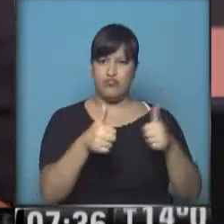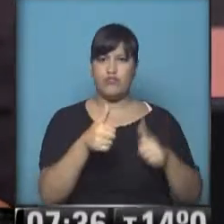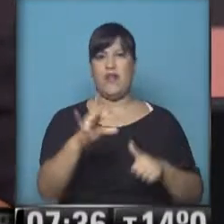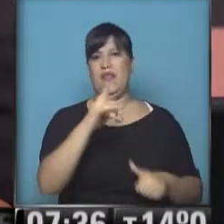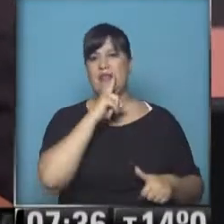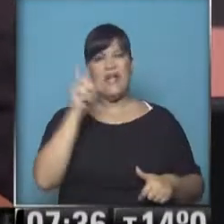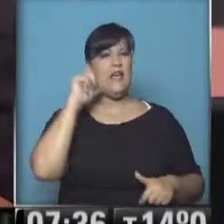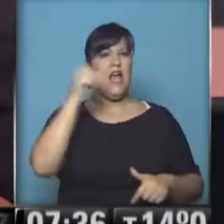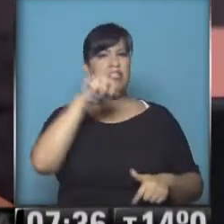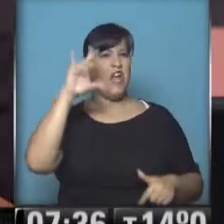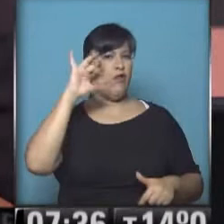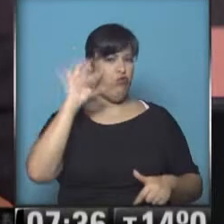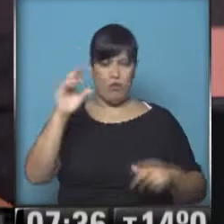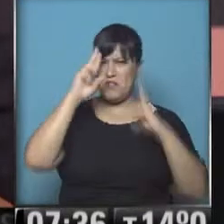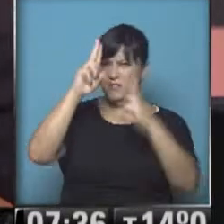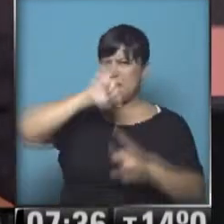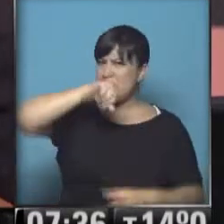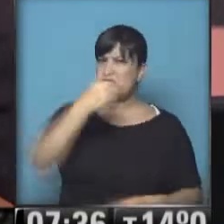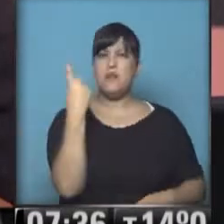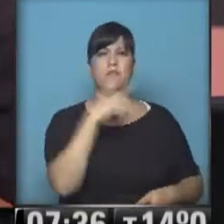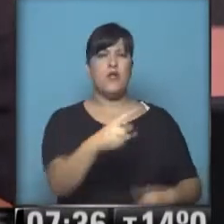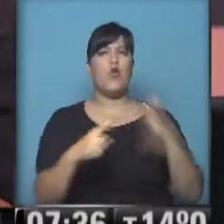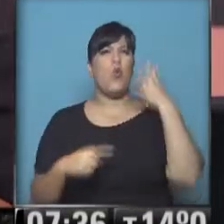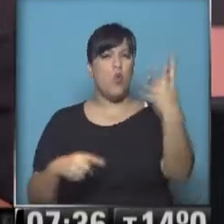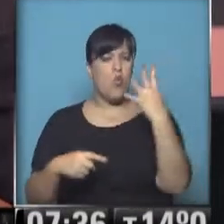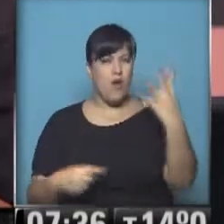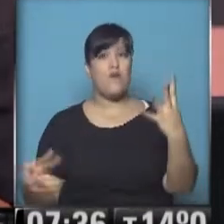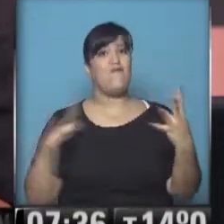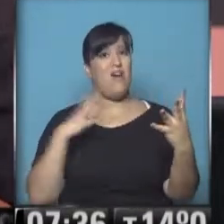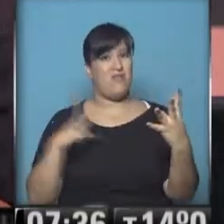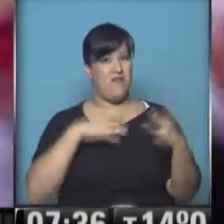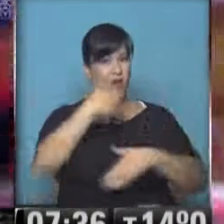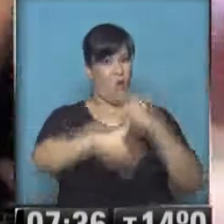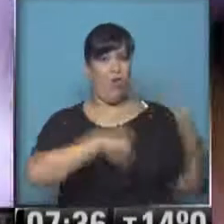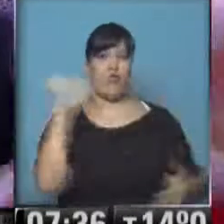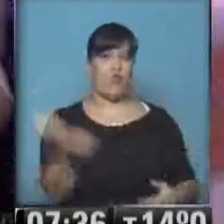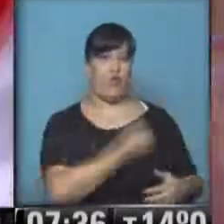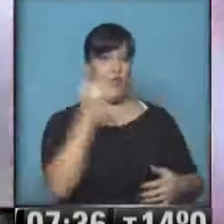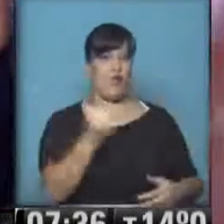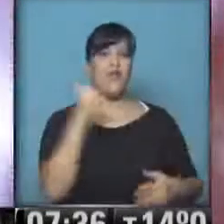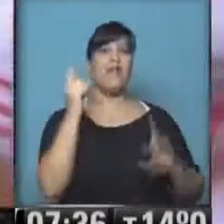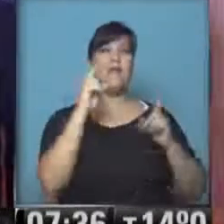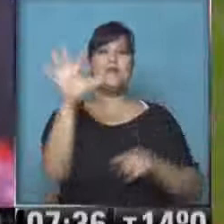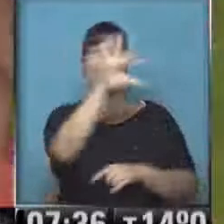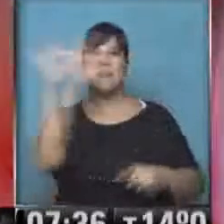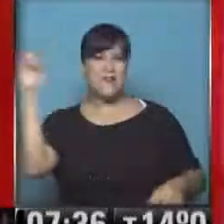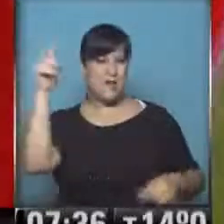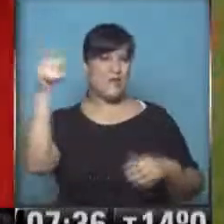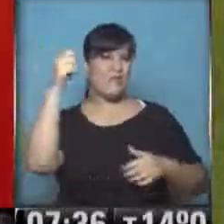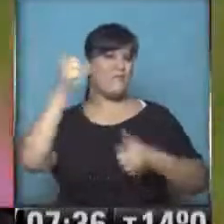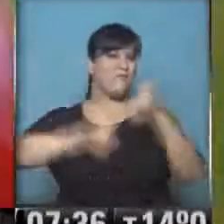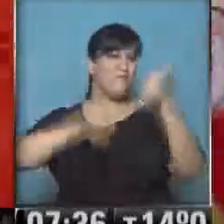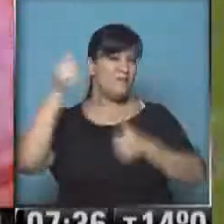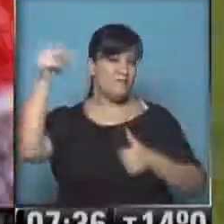Marcelo Gallardo, tuvo 4 ausencias muy importantes, las seleccionadas, en el caso de Bangioni, de